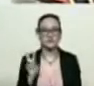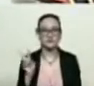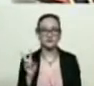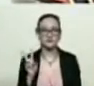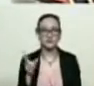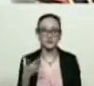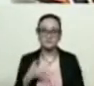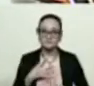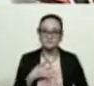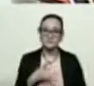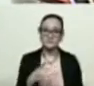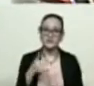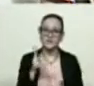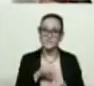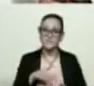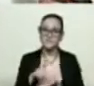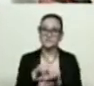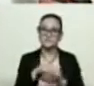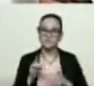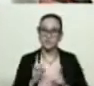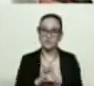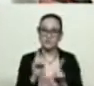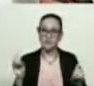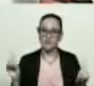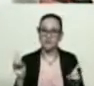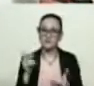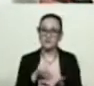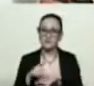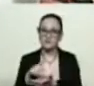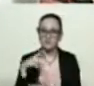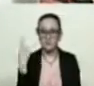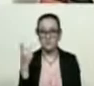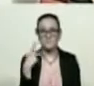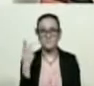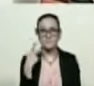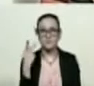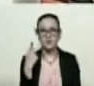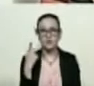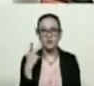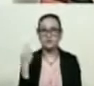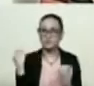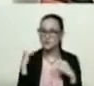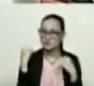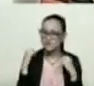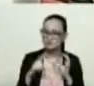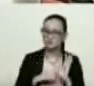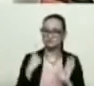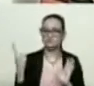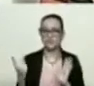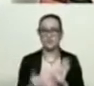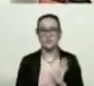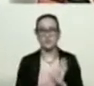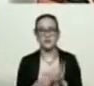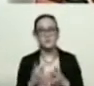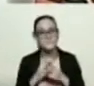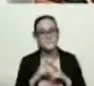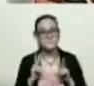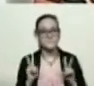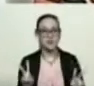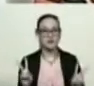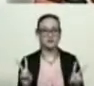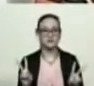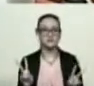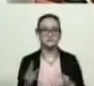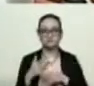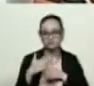interés en la participación democrática en la participación política en el ejercicio pleno de la paz de dirimir